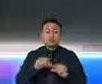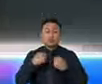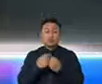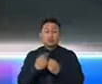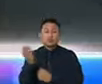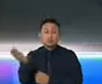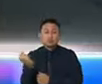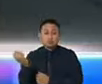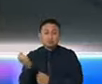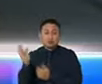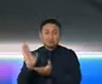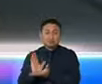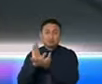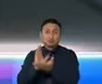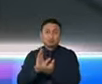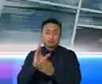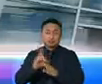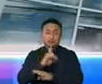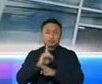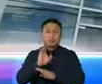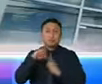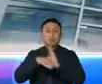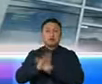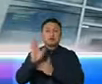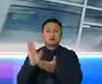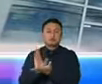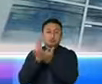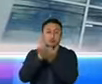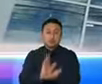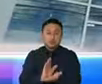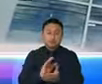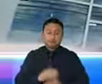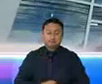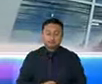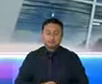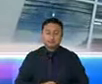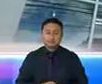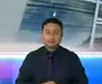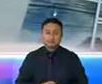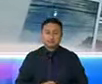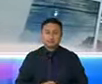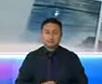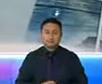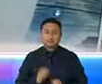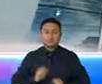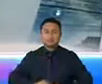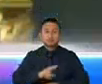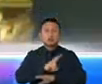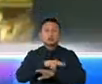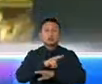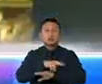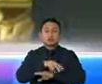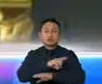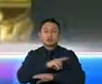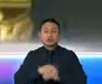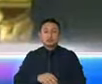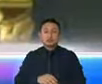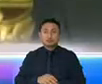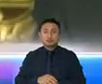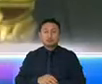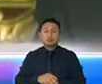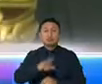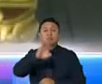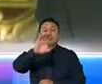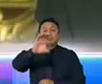activos y jubilados al directorio del Banco del Instituto Ecuatoriano de Seguridad Social, como a la Superintendencia, en este caso